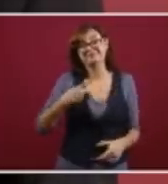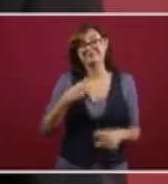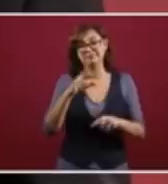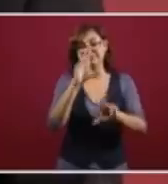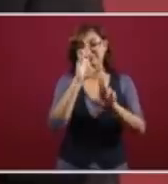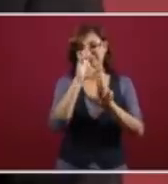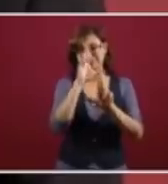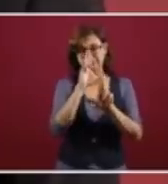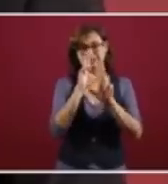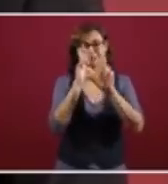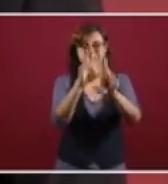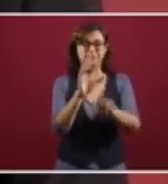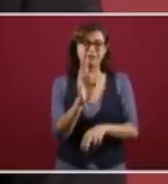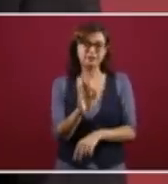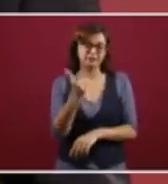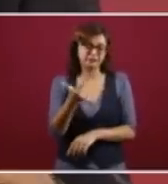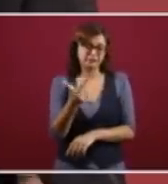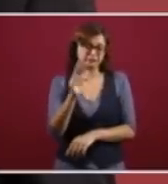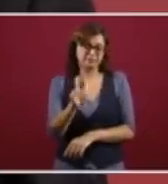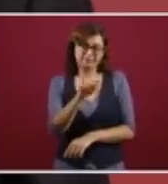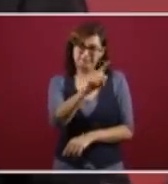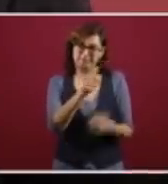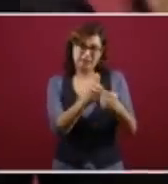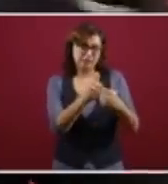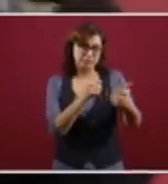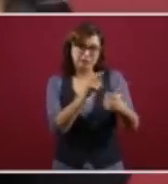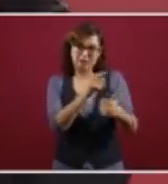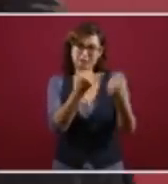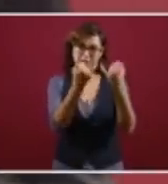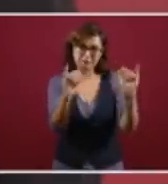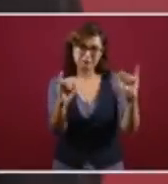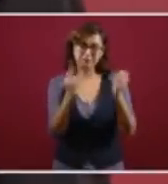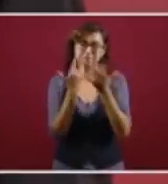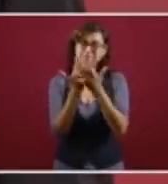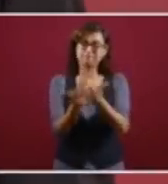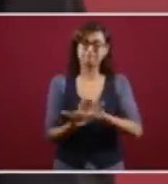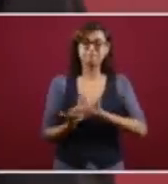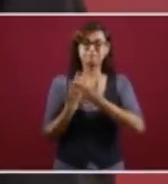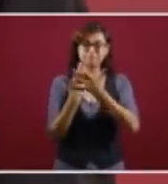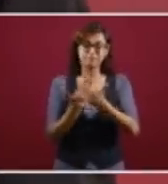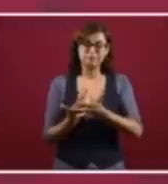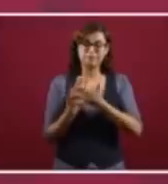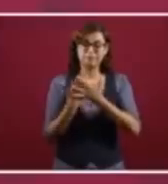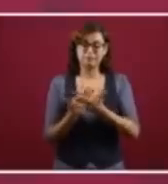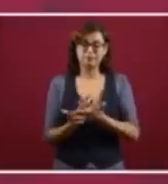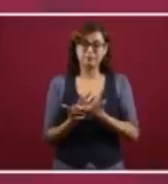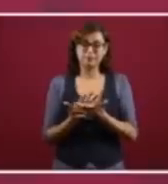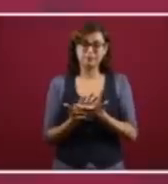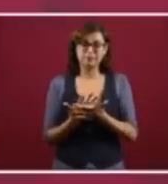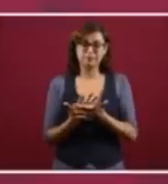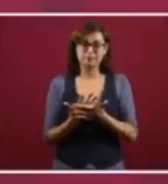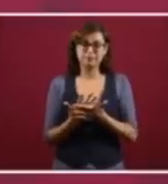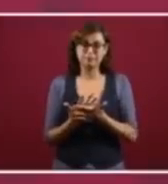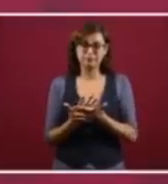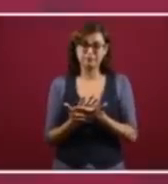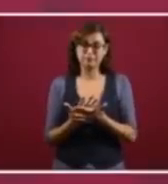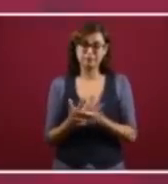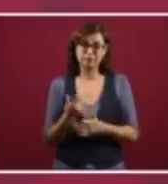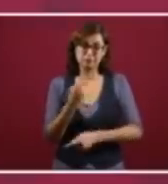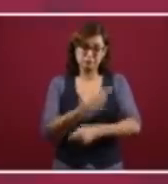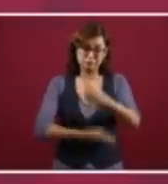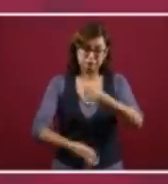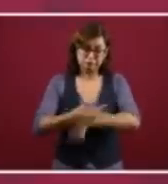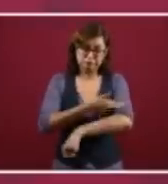la Fiscalía, lo acabo de decir, se está esperando que se termine con este